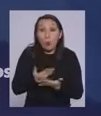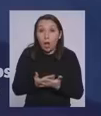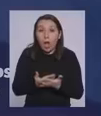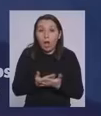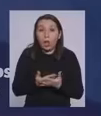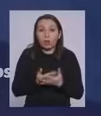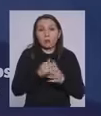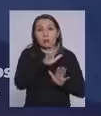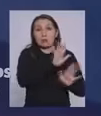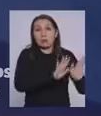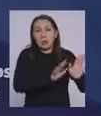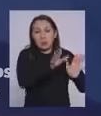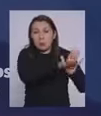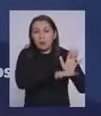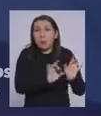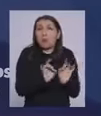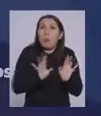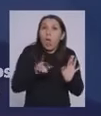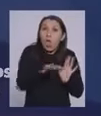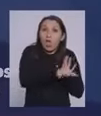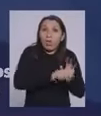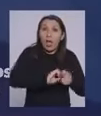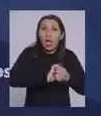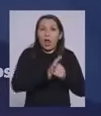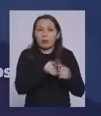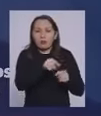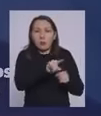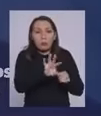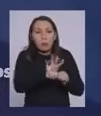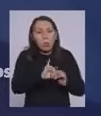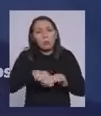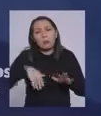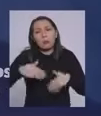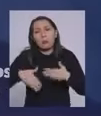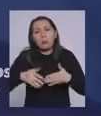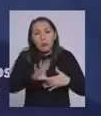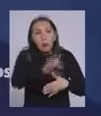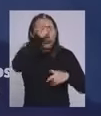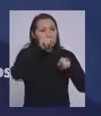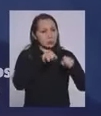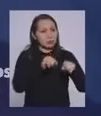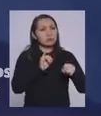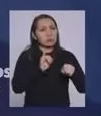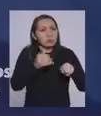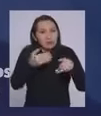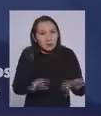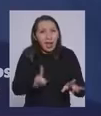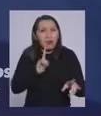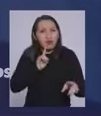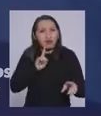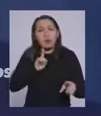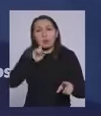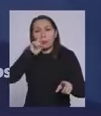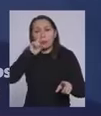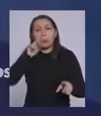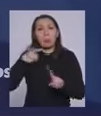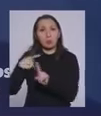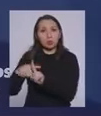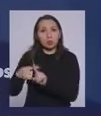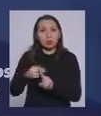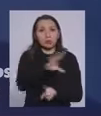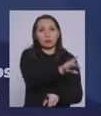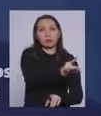ese universo de los casos probables logra encontrar que alguno de esos casos tenía una PCR